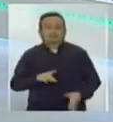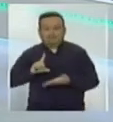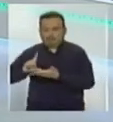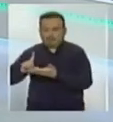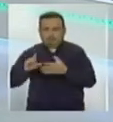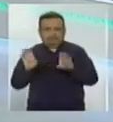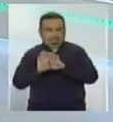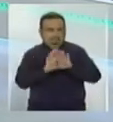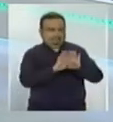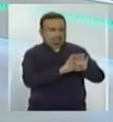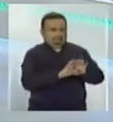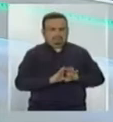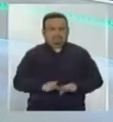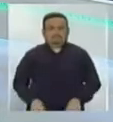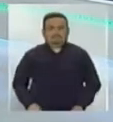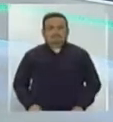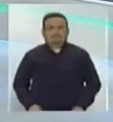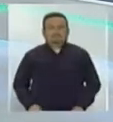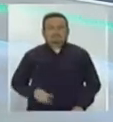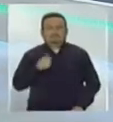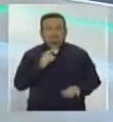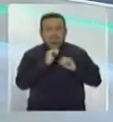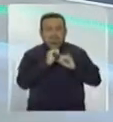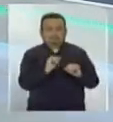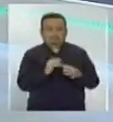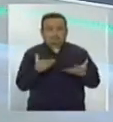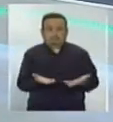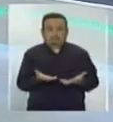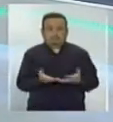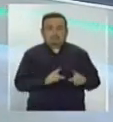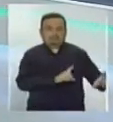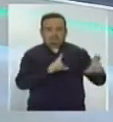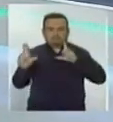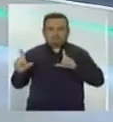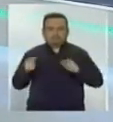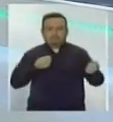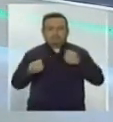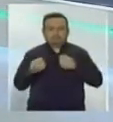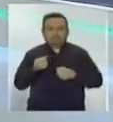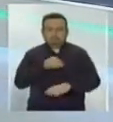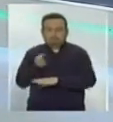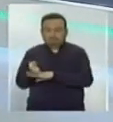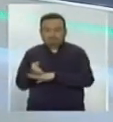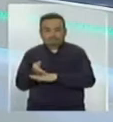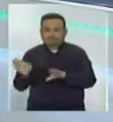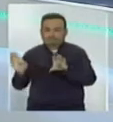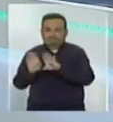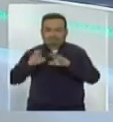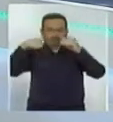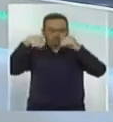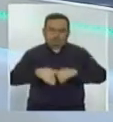locales absolutamente cerrados. Y para informar entonces con este titular de estas ventas presenciales del comercio que